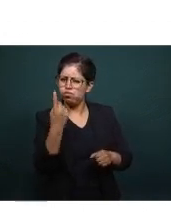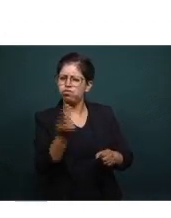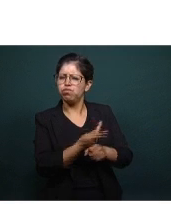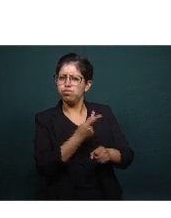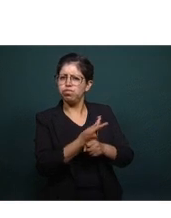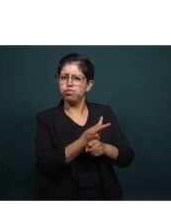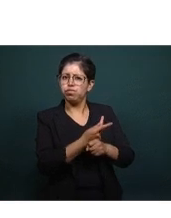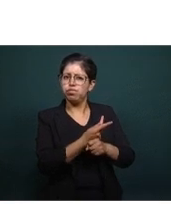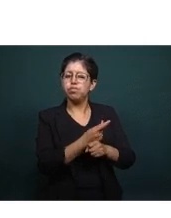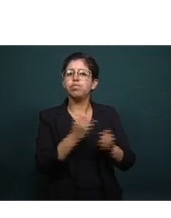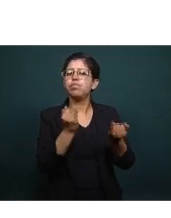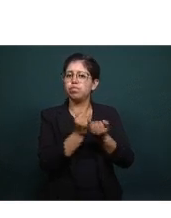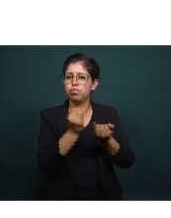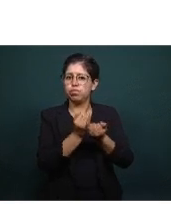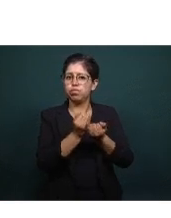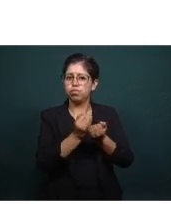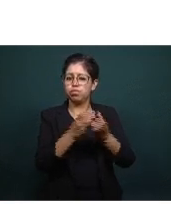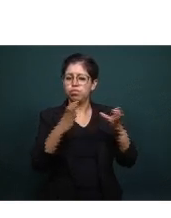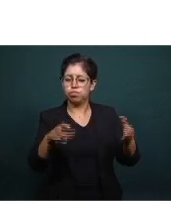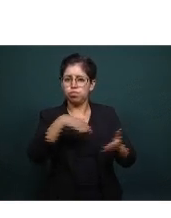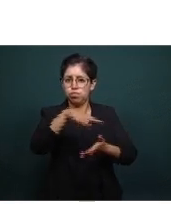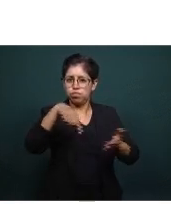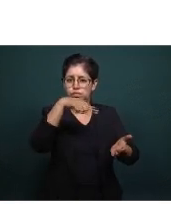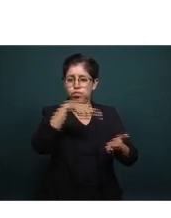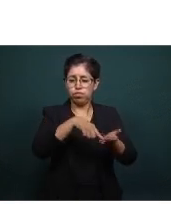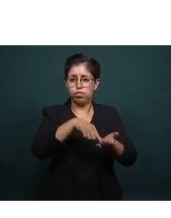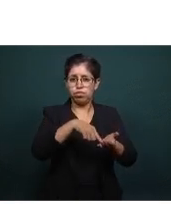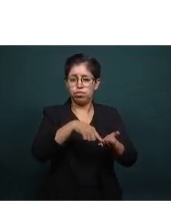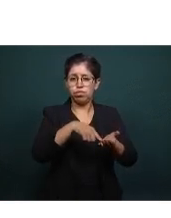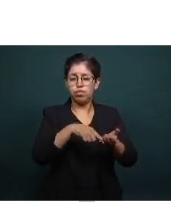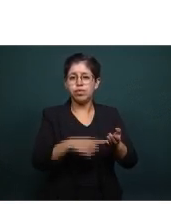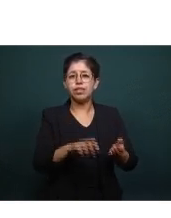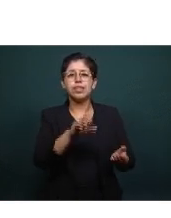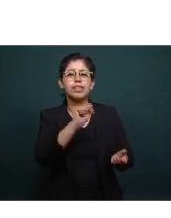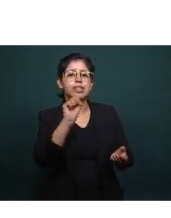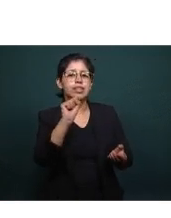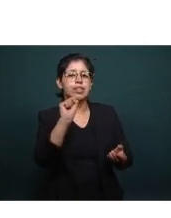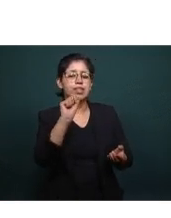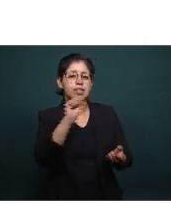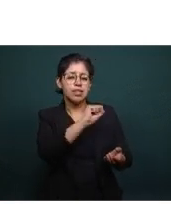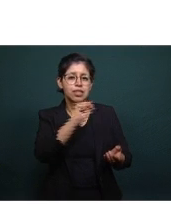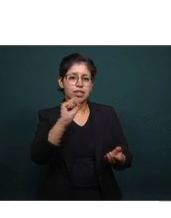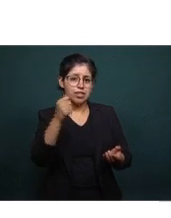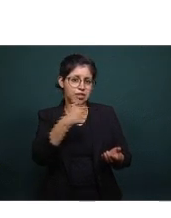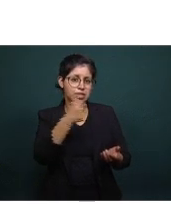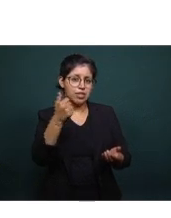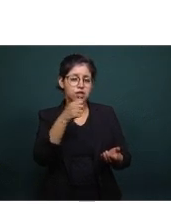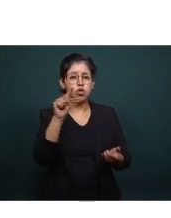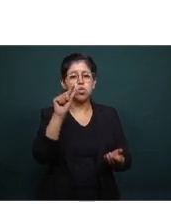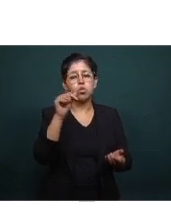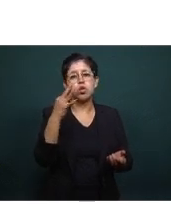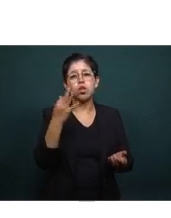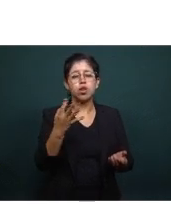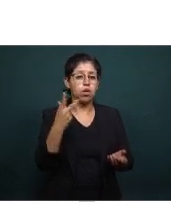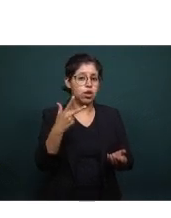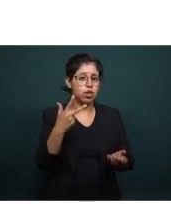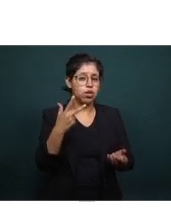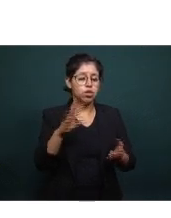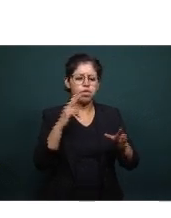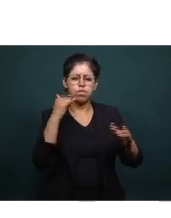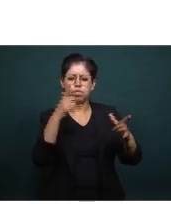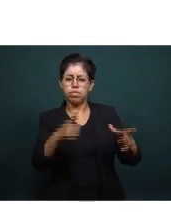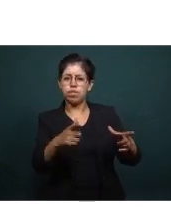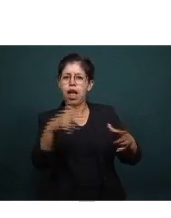verificamos 19 lotes de cilindros, 648 en total de estos lotes, 15 se encontraron